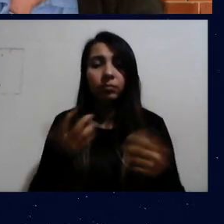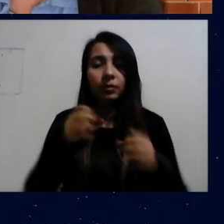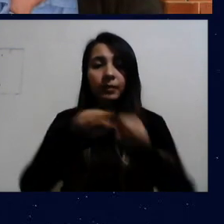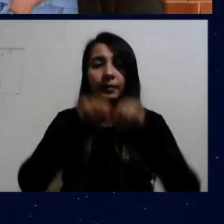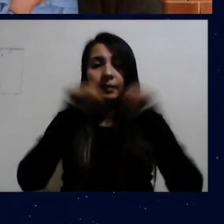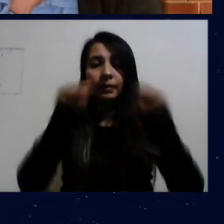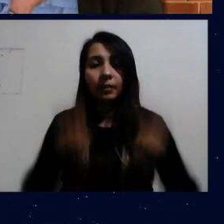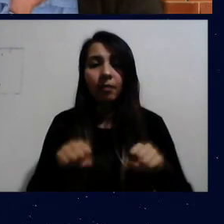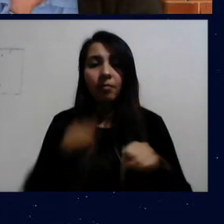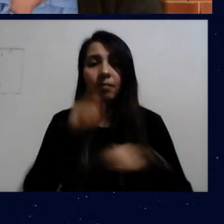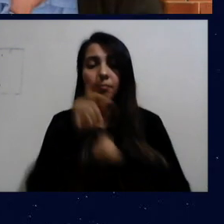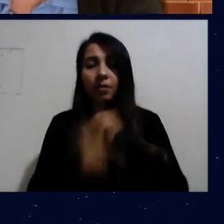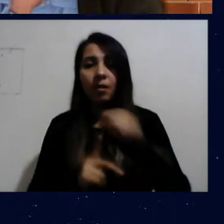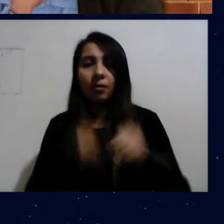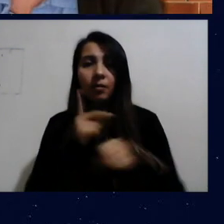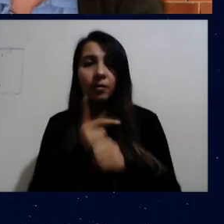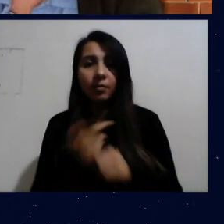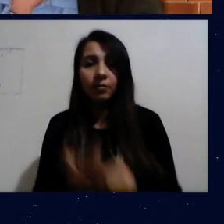Información.